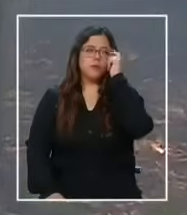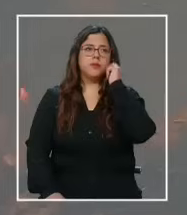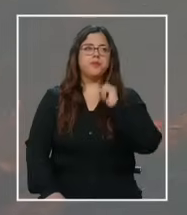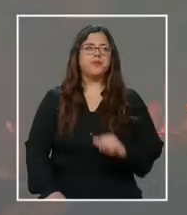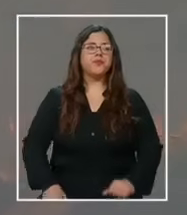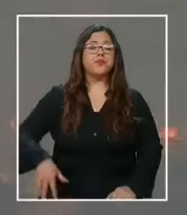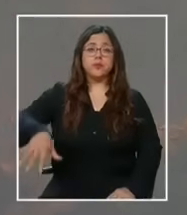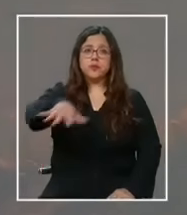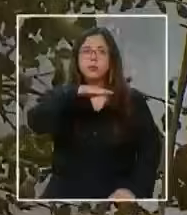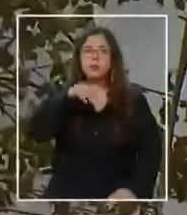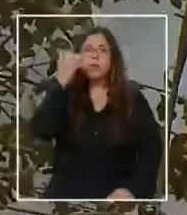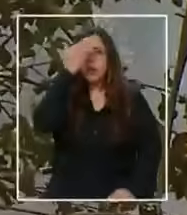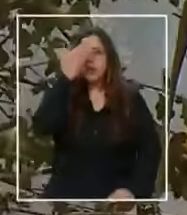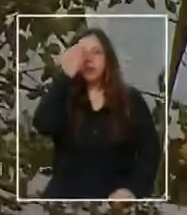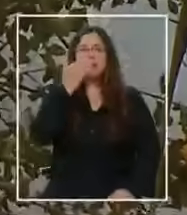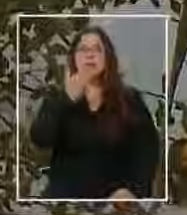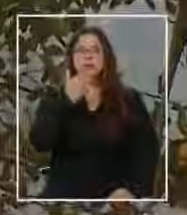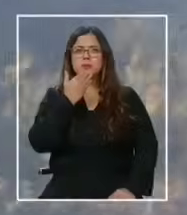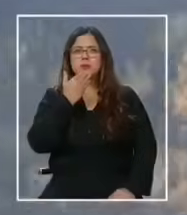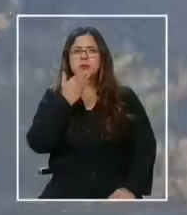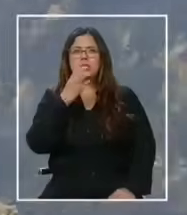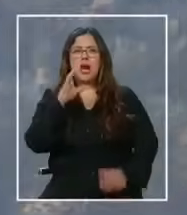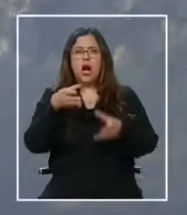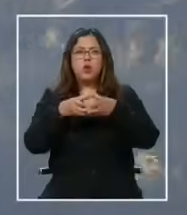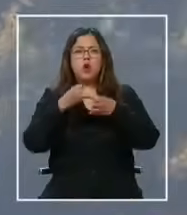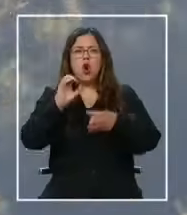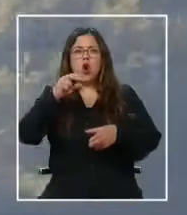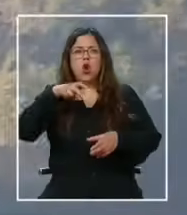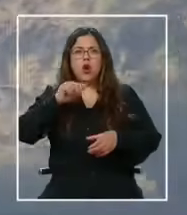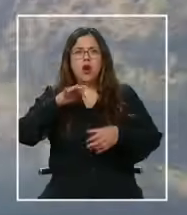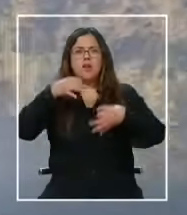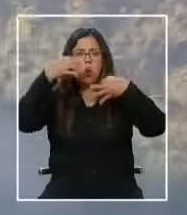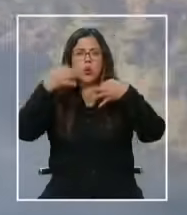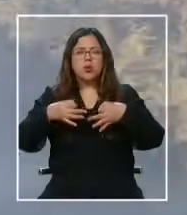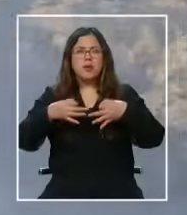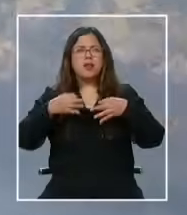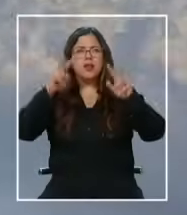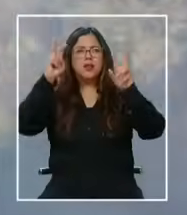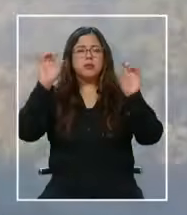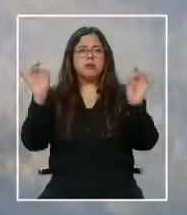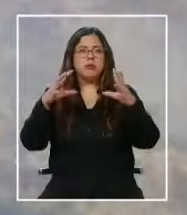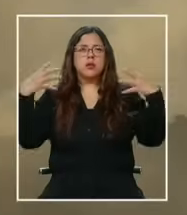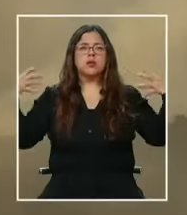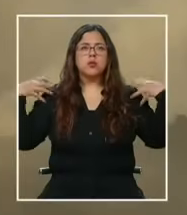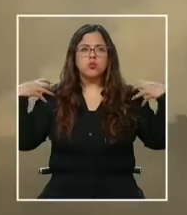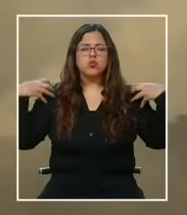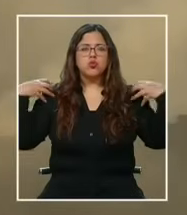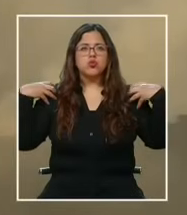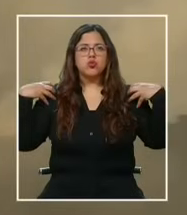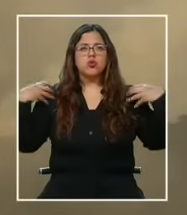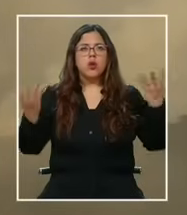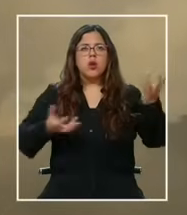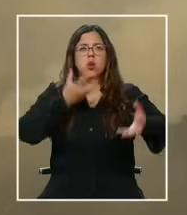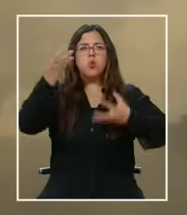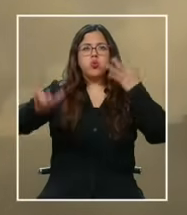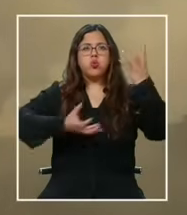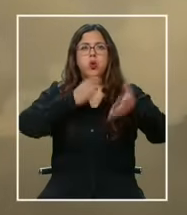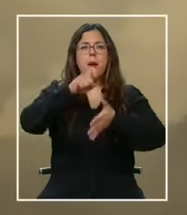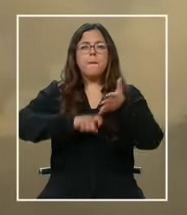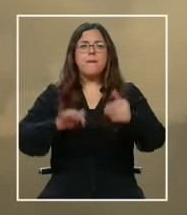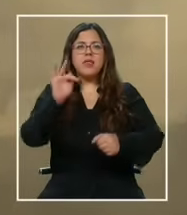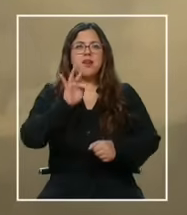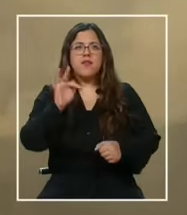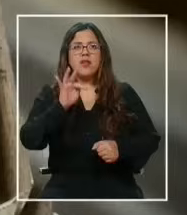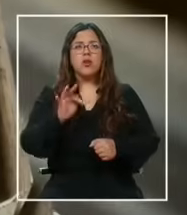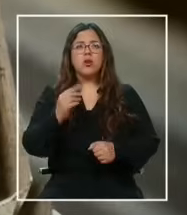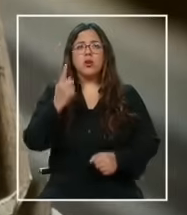una situación que preocupa y ocupa A la conap justo en medio de la investigación por las presuntas responsabilidades del Mega incendio de febrero donde